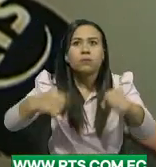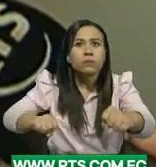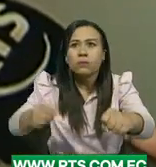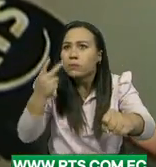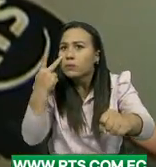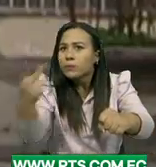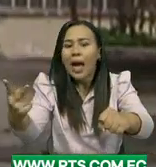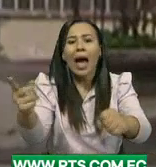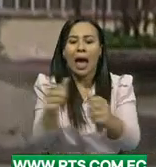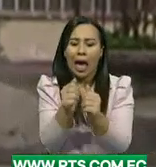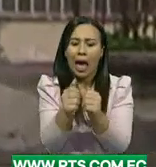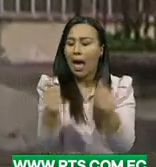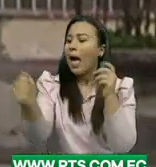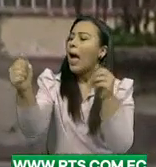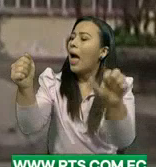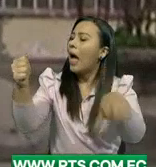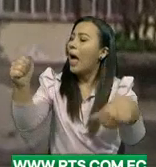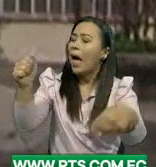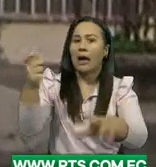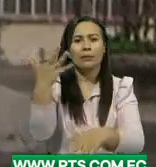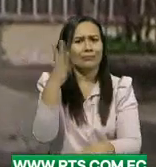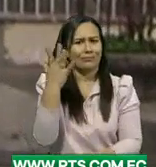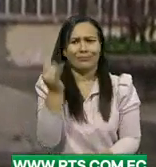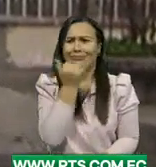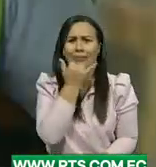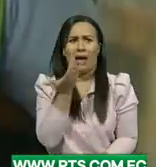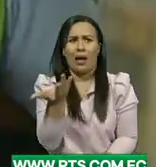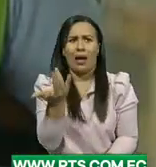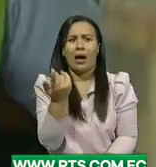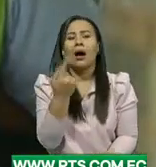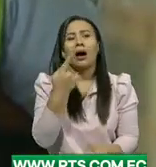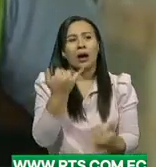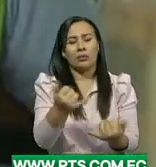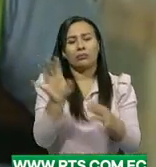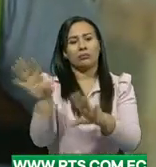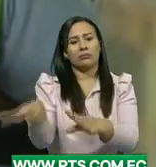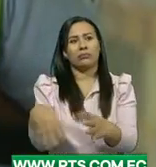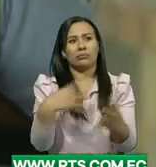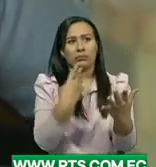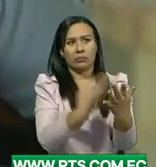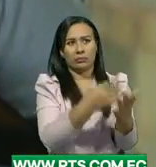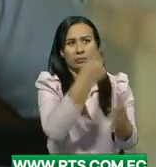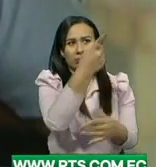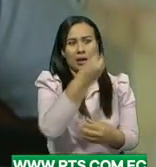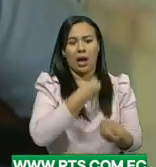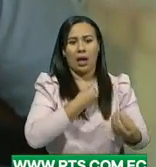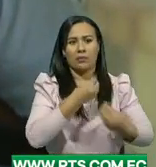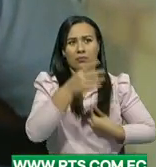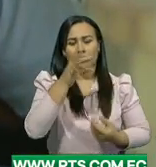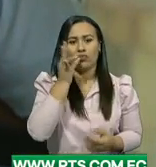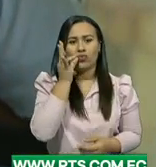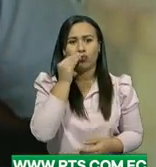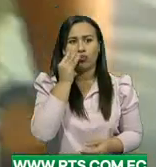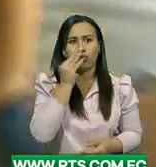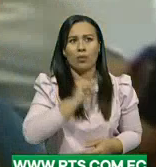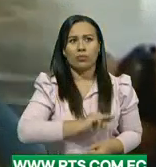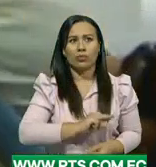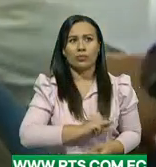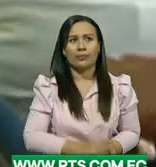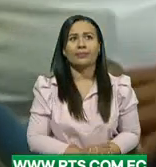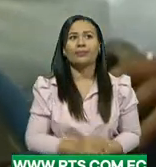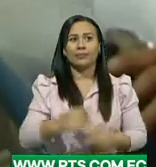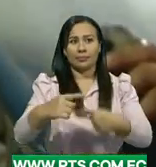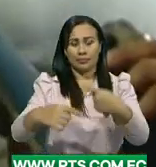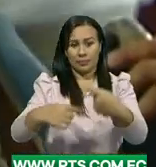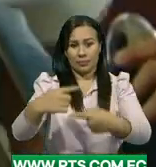de coger y dejar su celular. Por el momento la accidentada permanece bajo custodia de elementos de la Agencia de Tránsito de Guayaquil y en